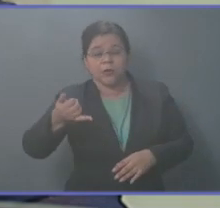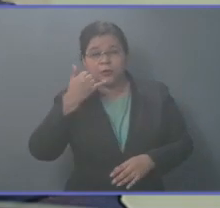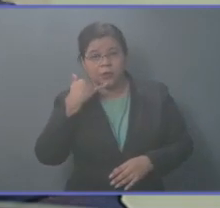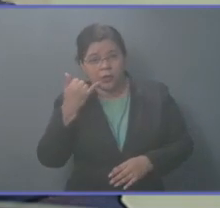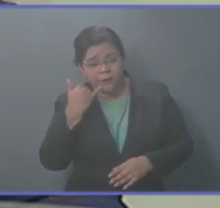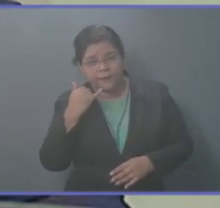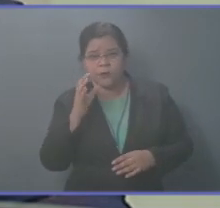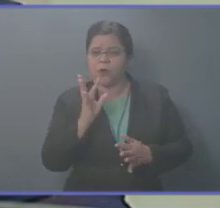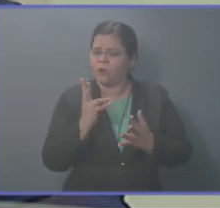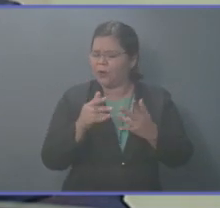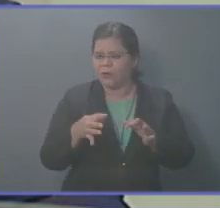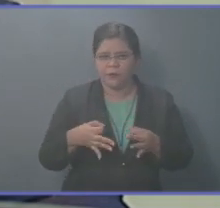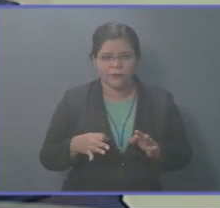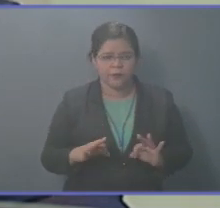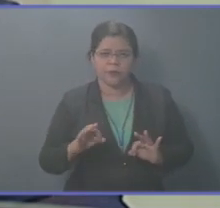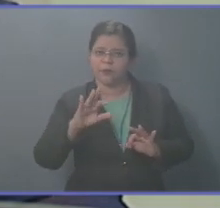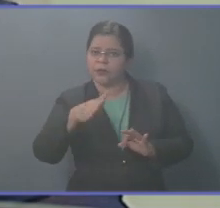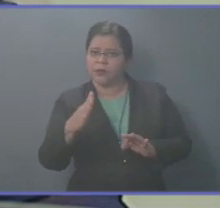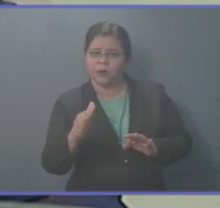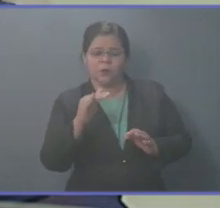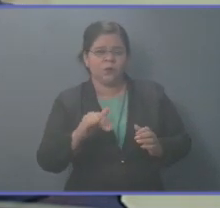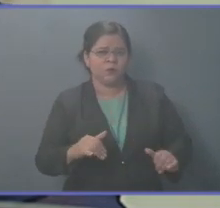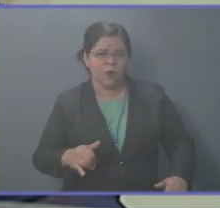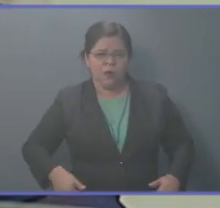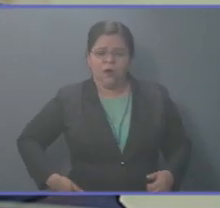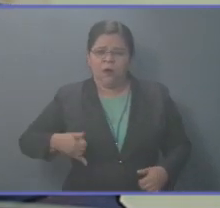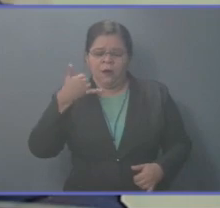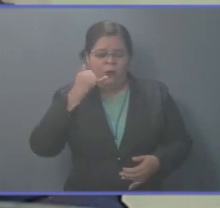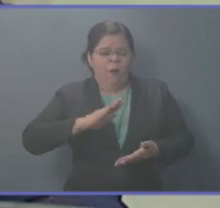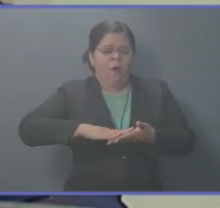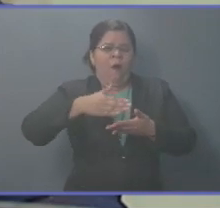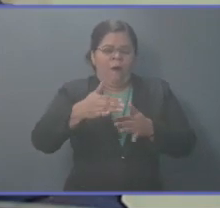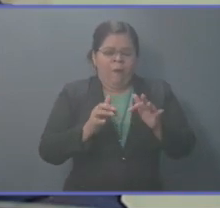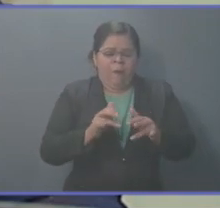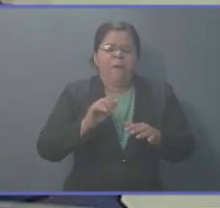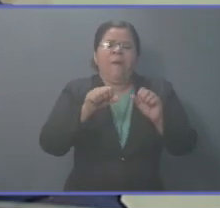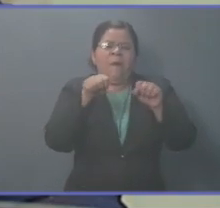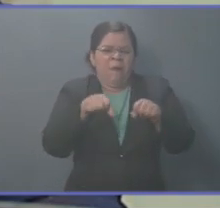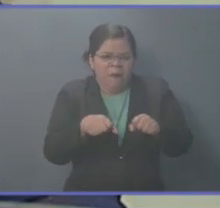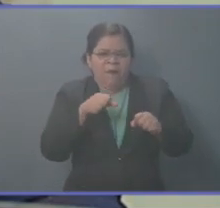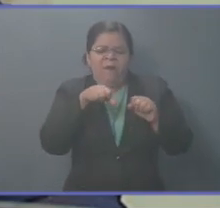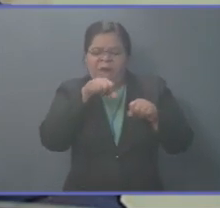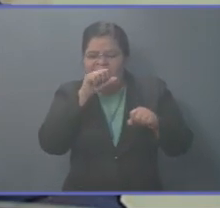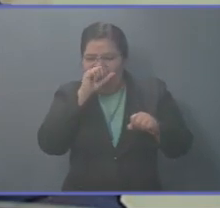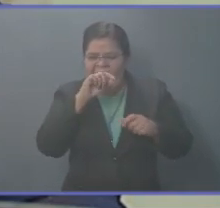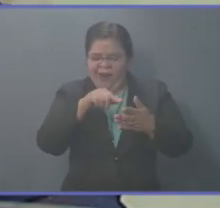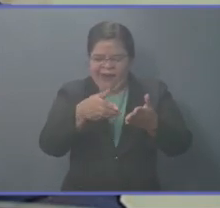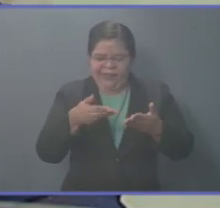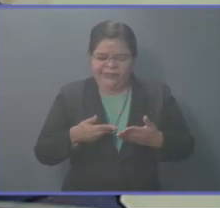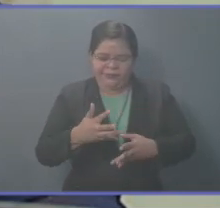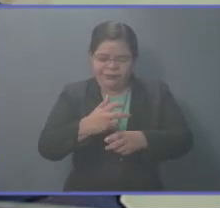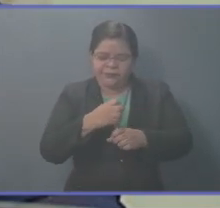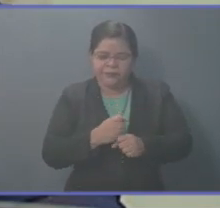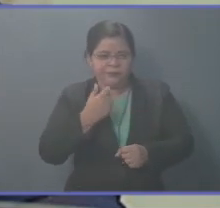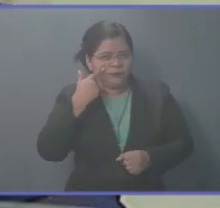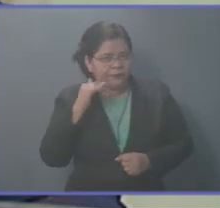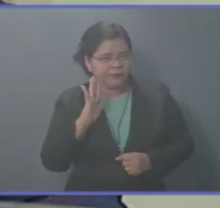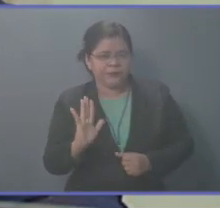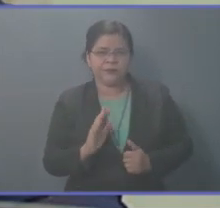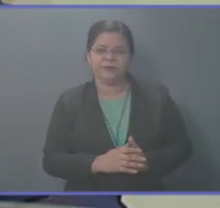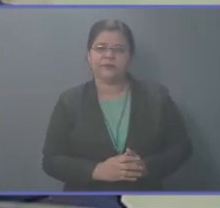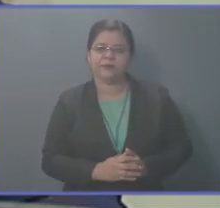y en general en el uso de dispositivos electrónicos o informáticos suelen concurrir varios derechos y garantías como